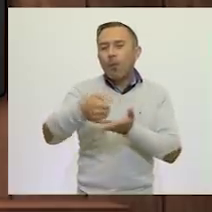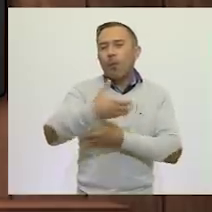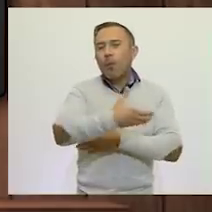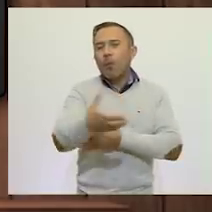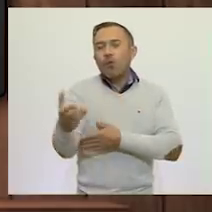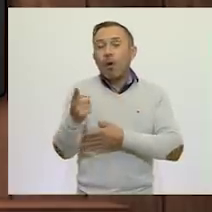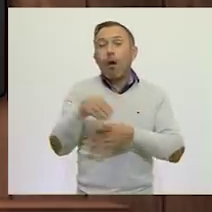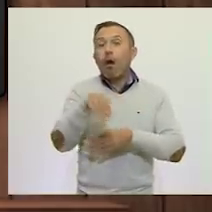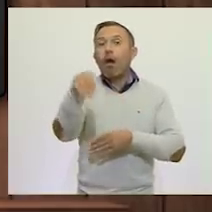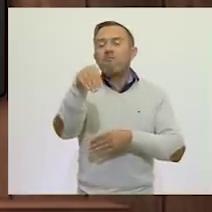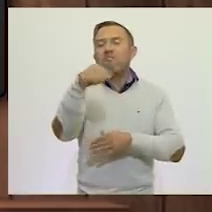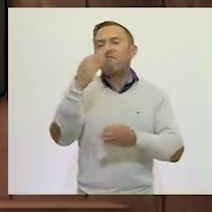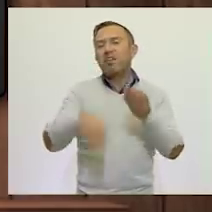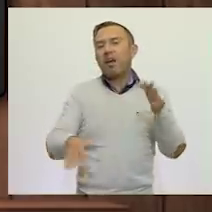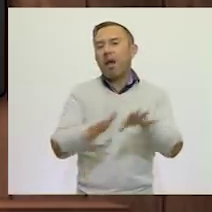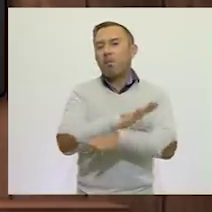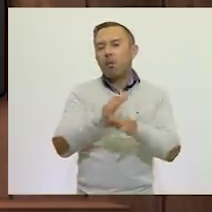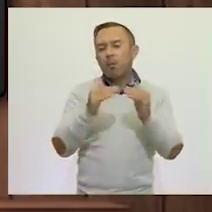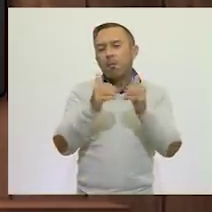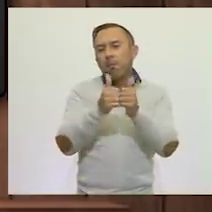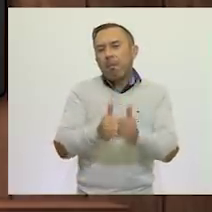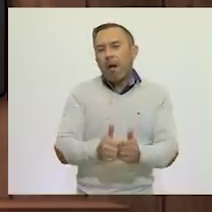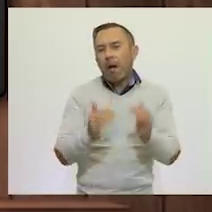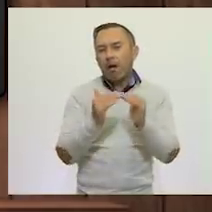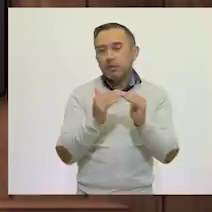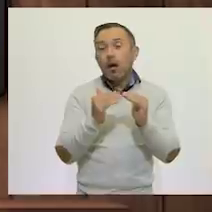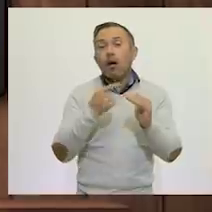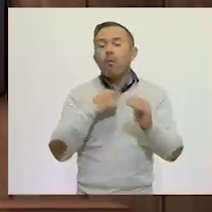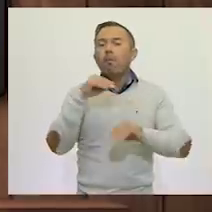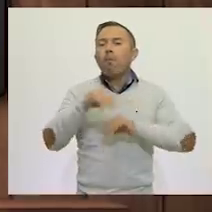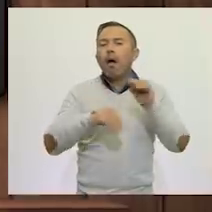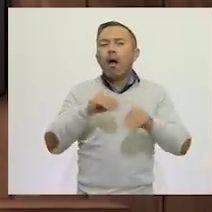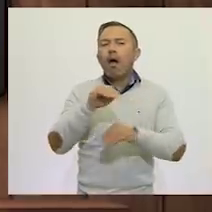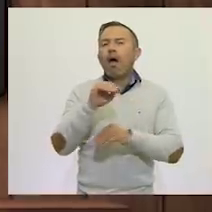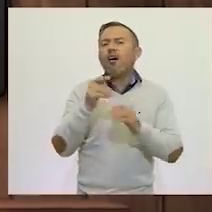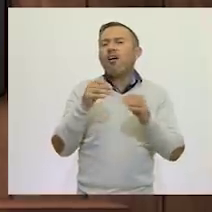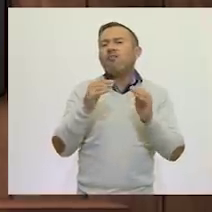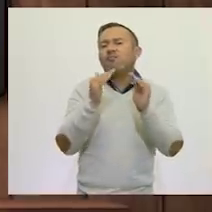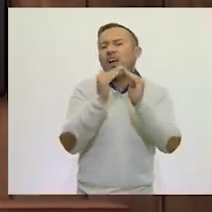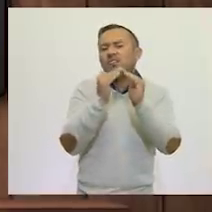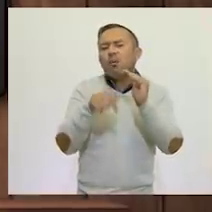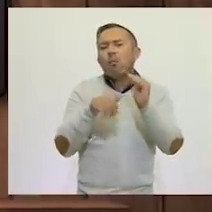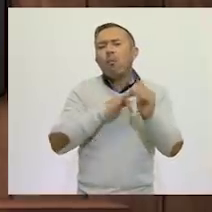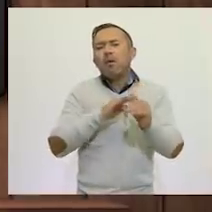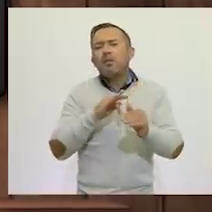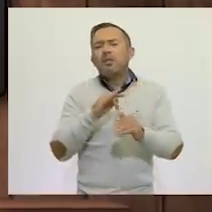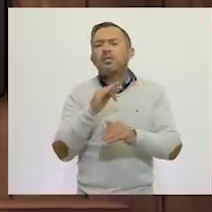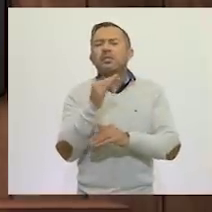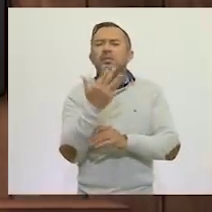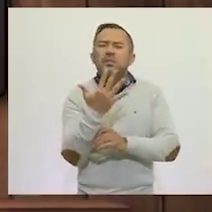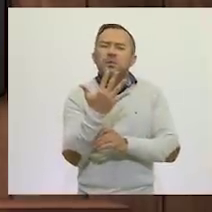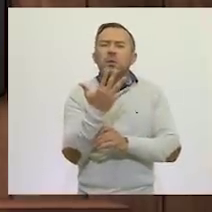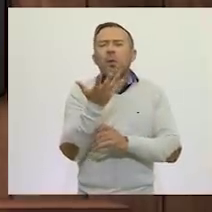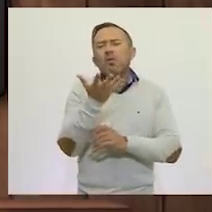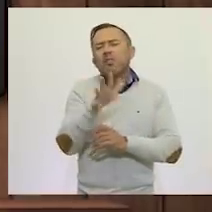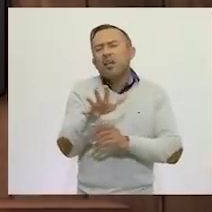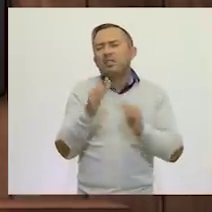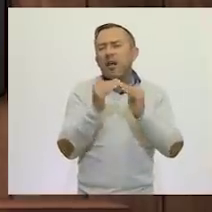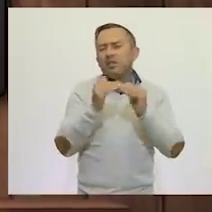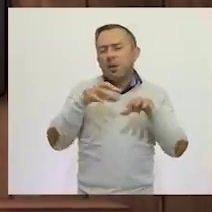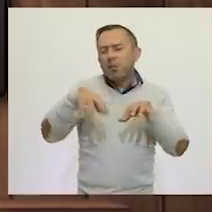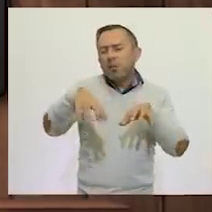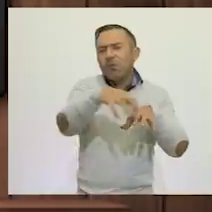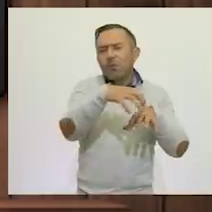establecidos en un solo lugar, crearon aldeas compuestas por unas 5 o 10 chozas, donde dejaron atrás el comportamiento nómada